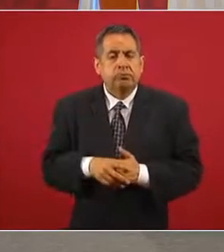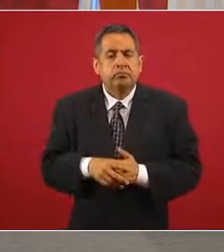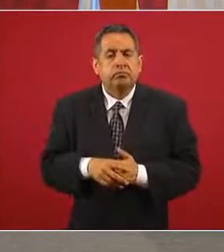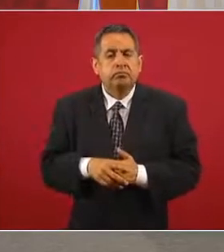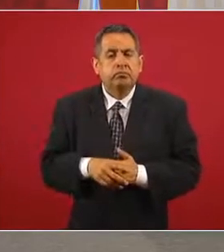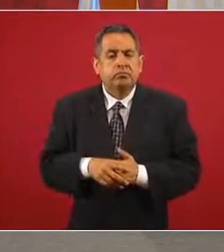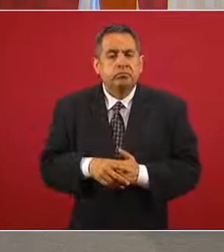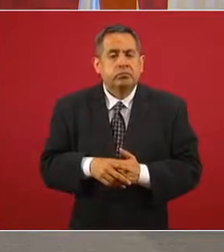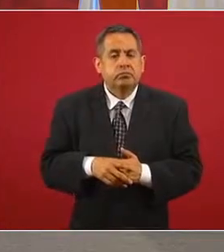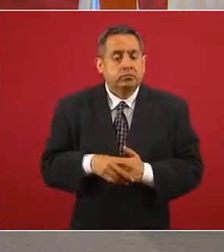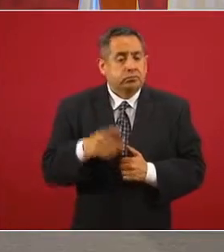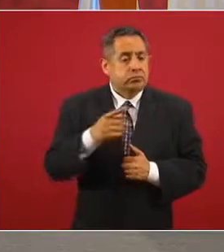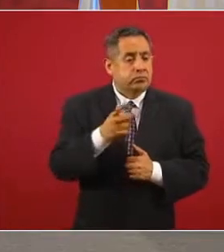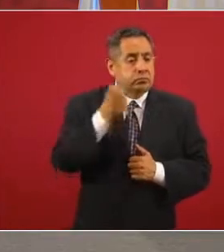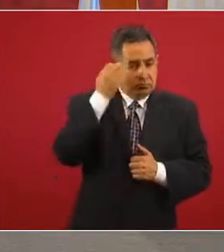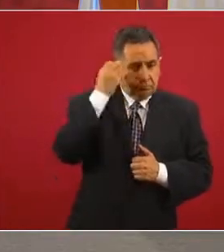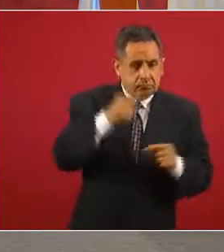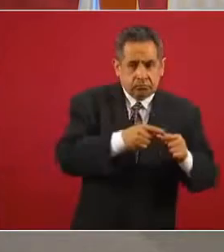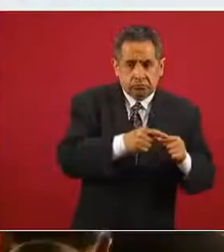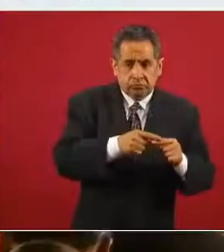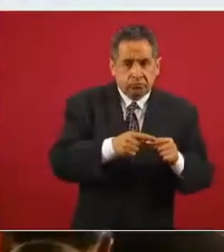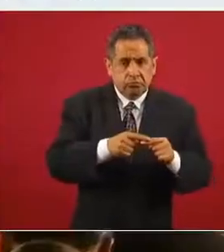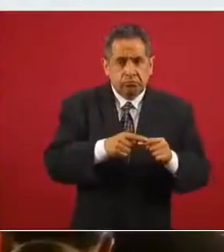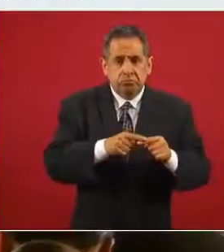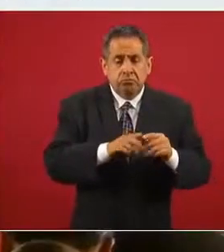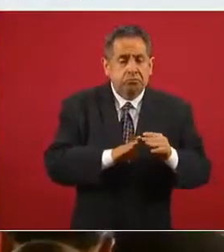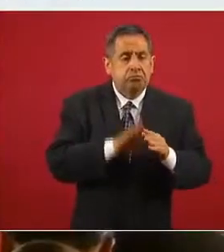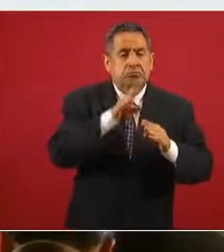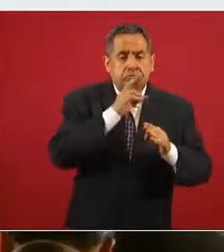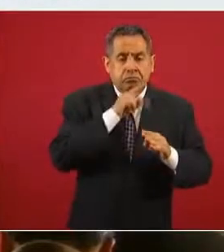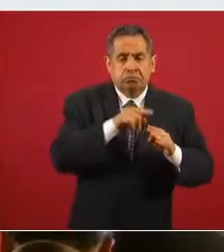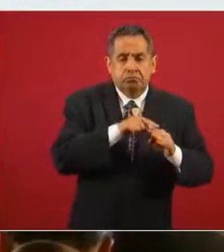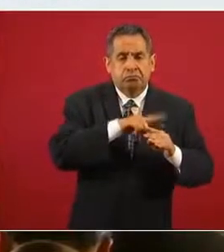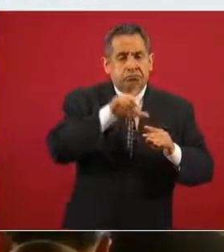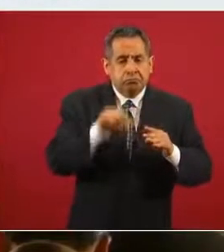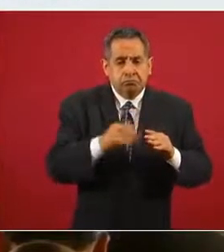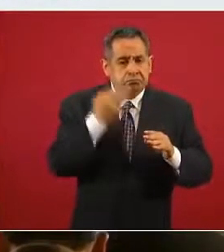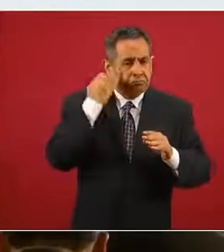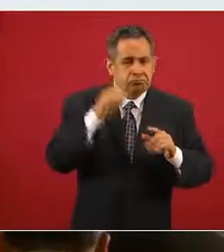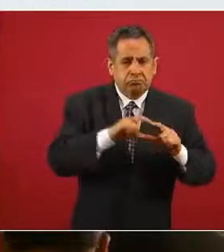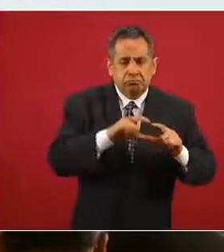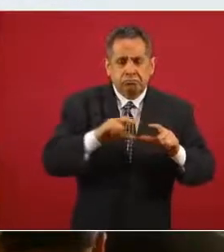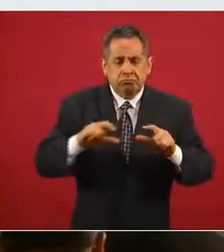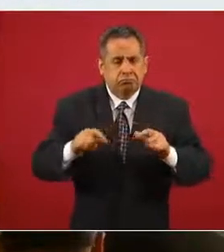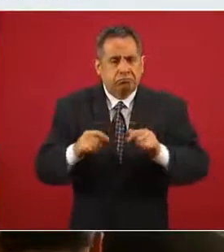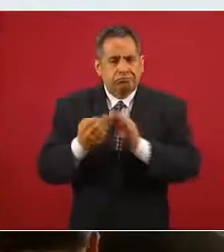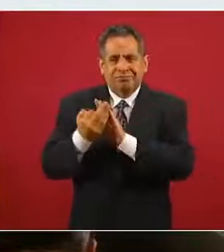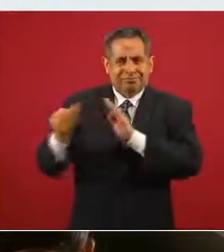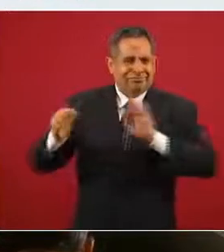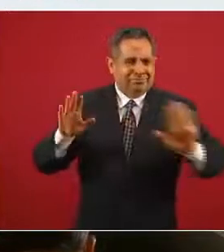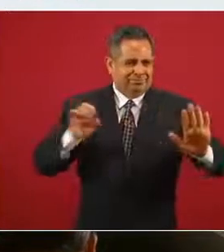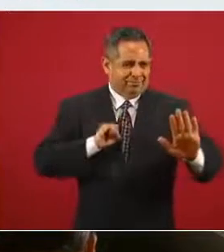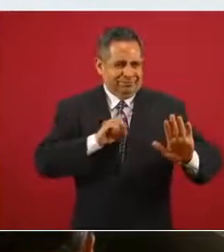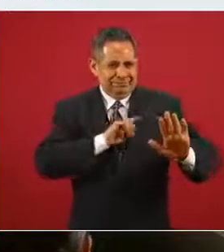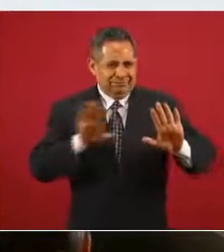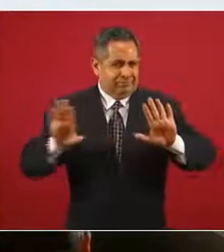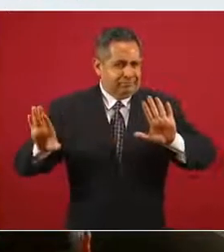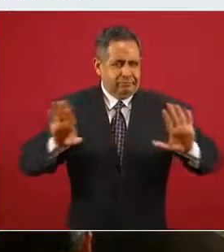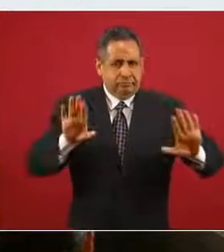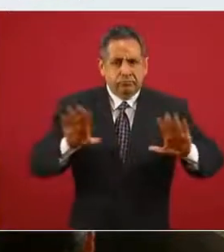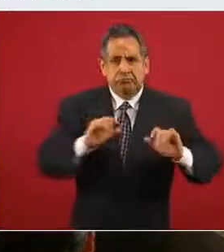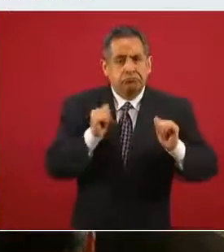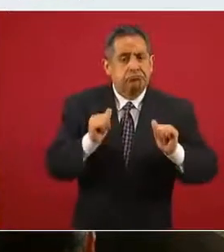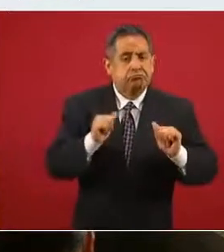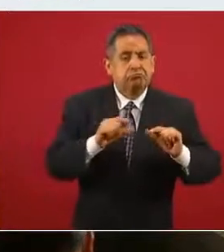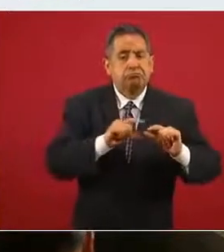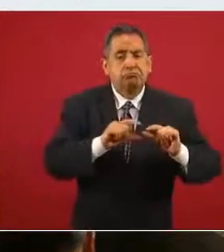Sur. Tuvo 2 periodos, uno de rápido crecimiento, después durante la Jornada Nacional de Sana Distancia tuvo un periodo de